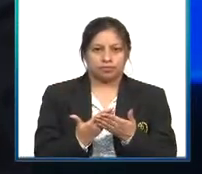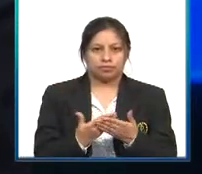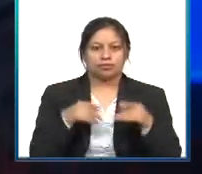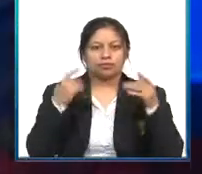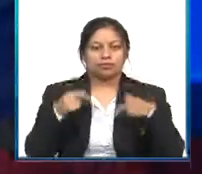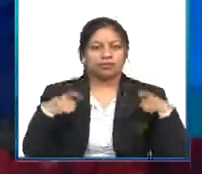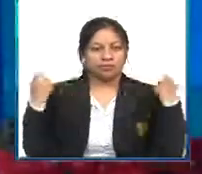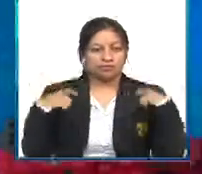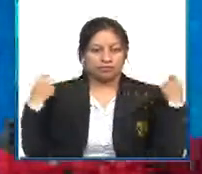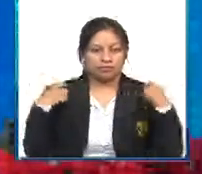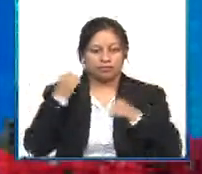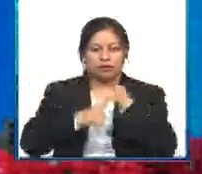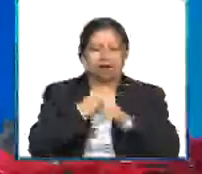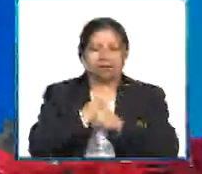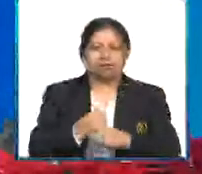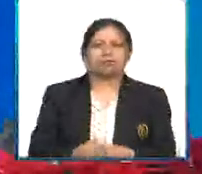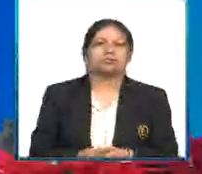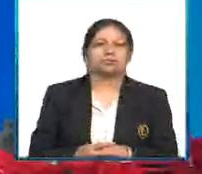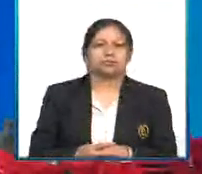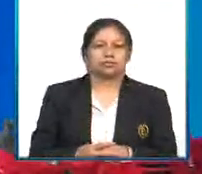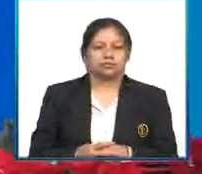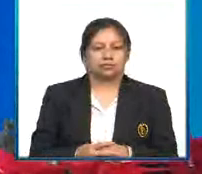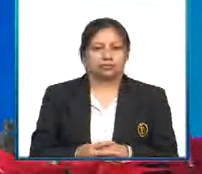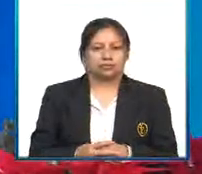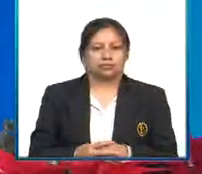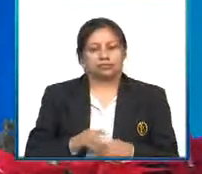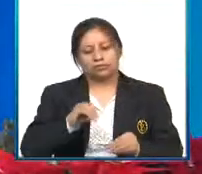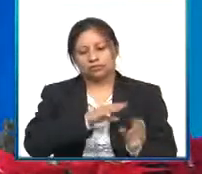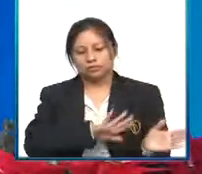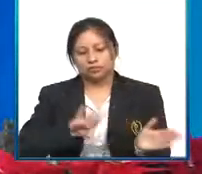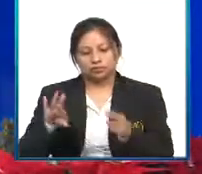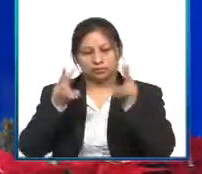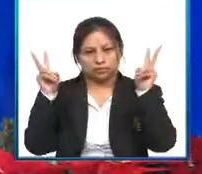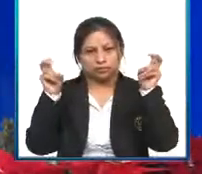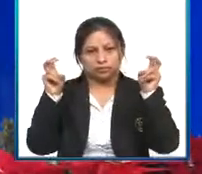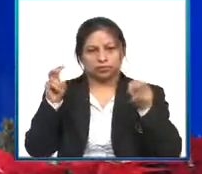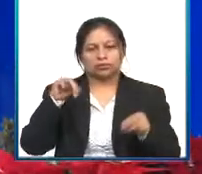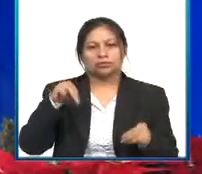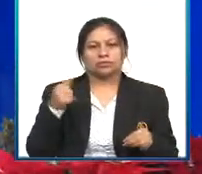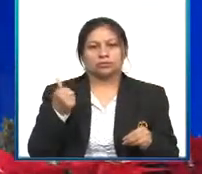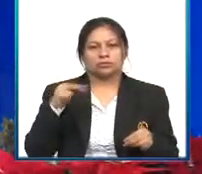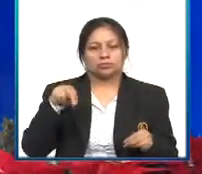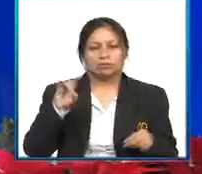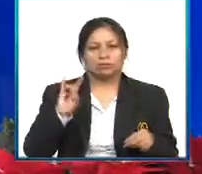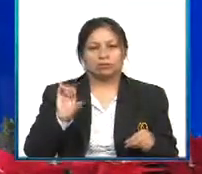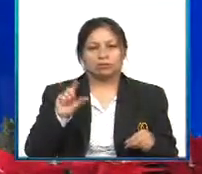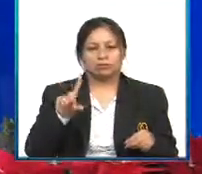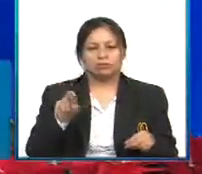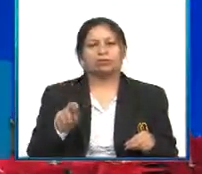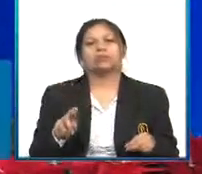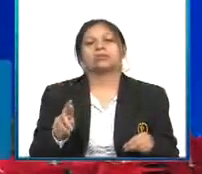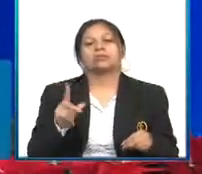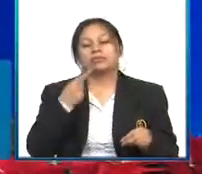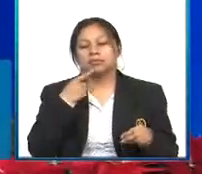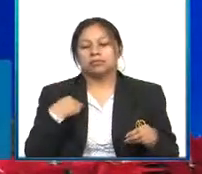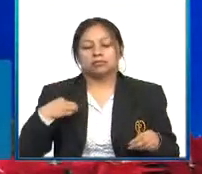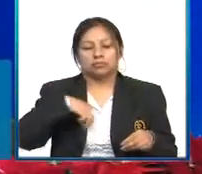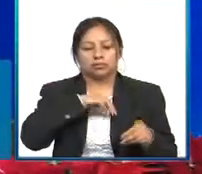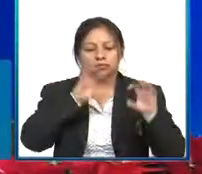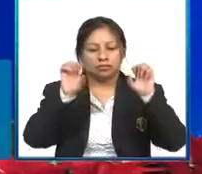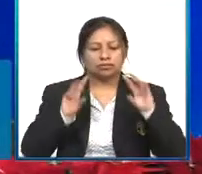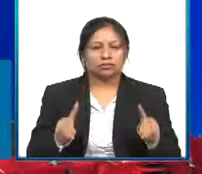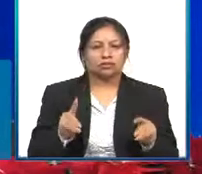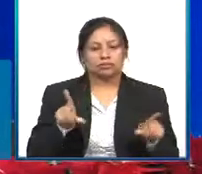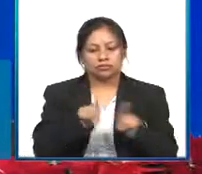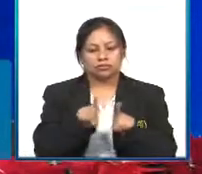y felices fiestas de fin de año. Cambiamos ahora de tema. El diputado Manuel de Jesús Rivera se reunió con autoridades del Ministerio de